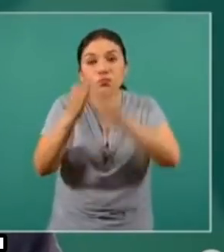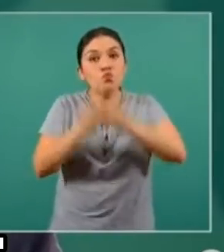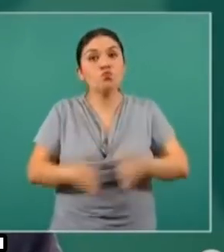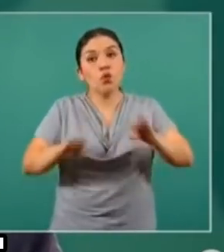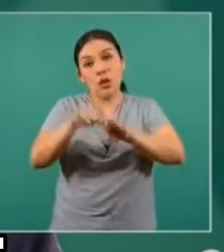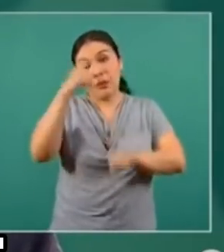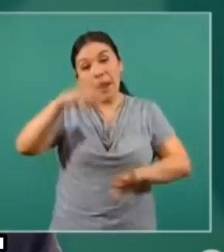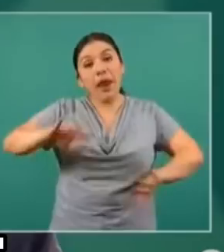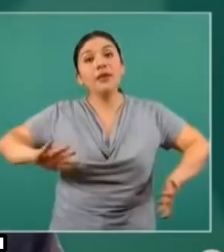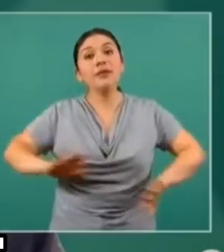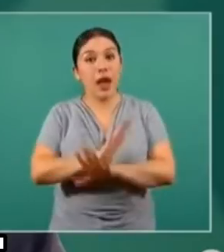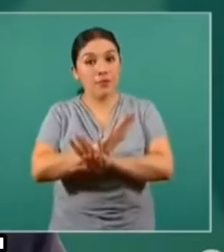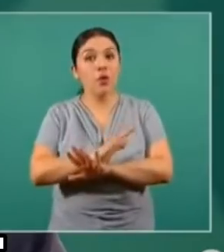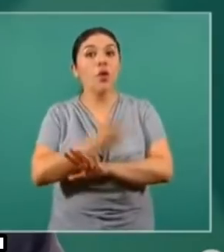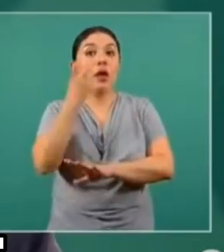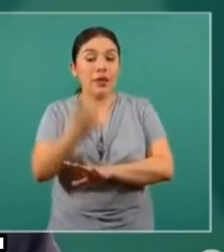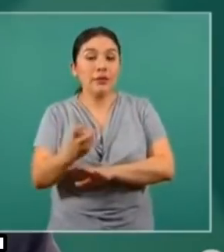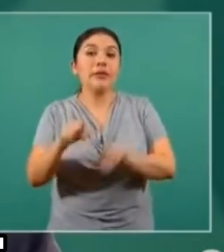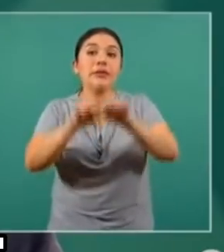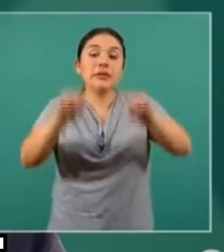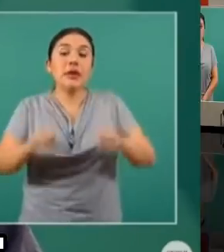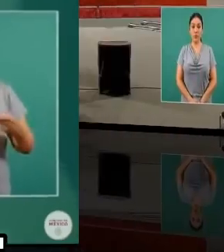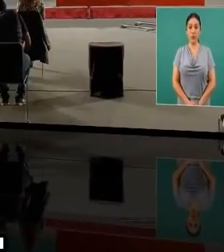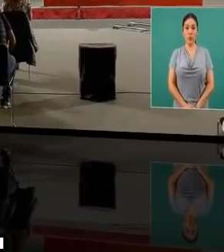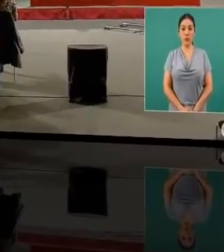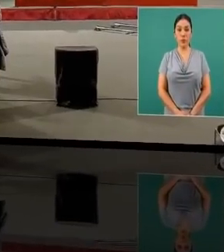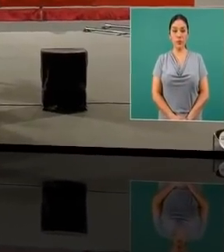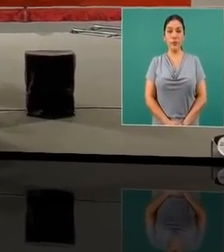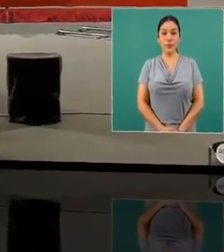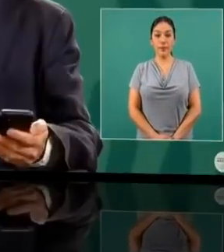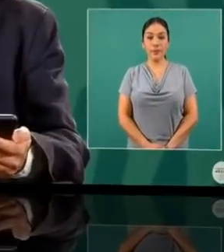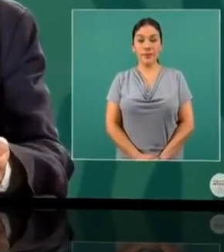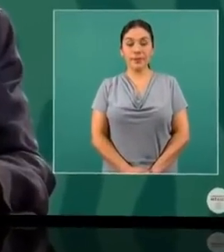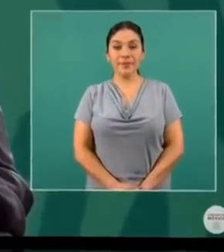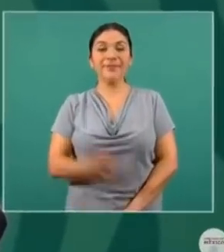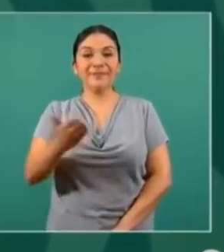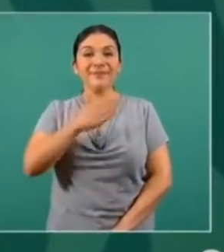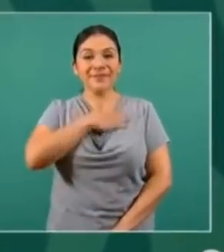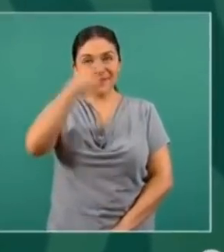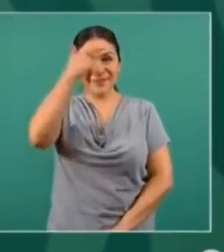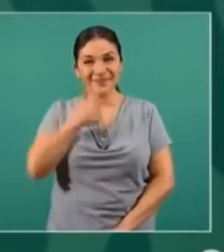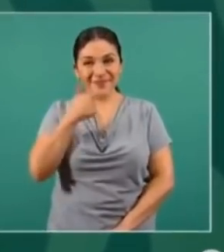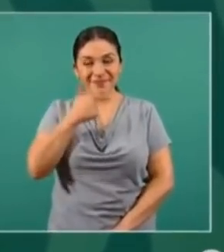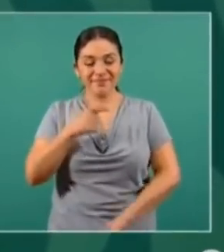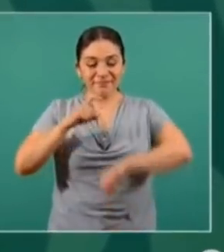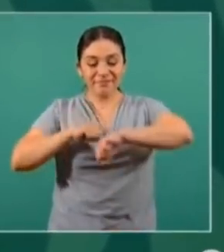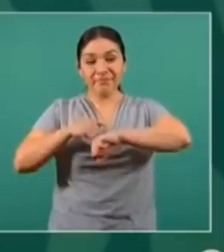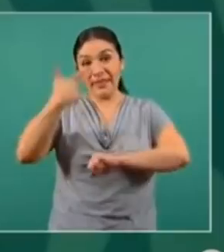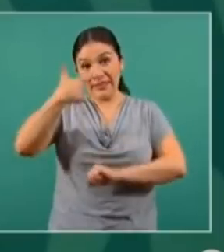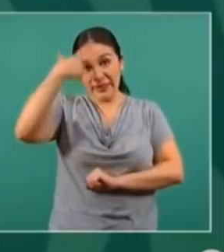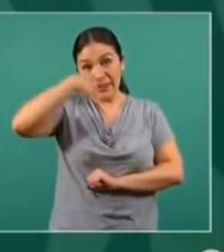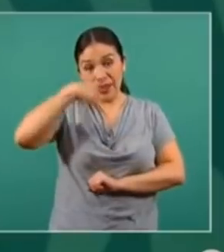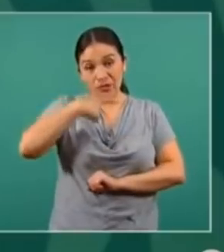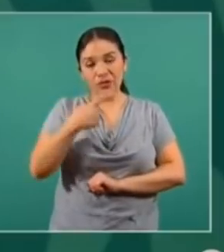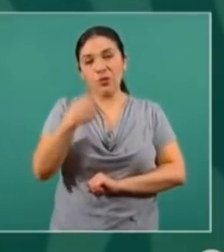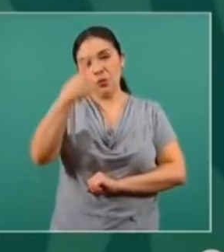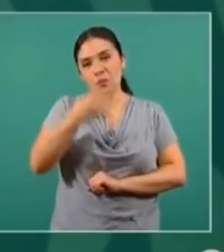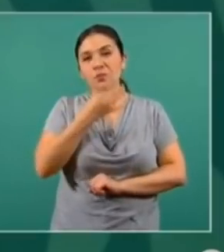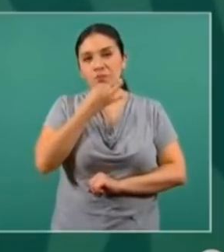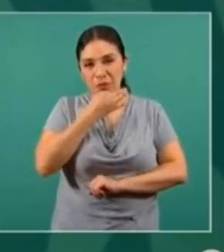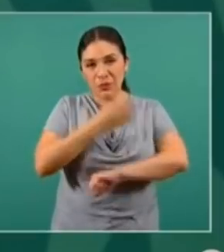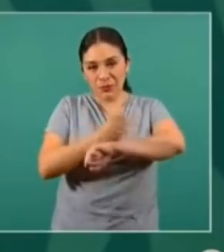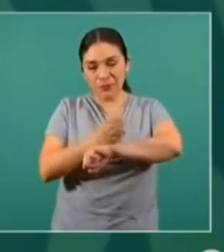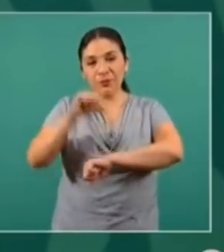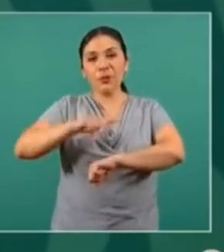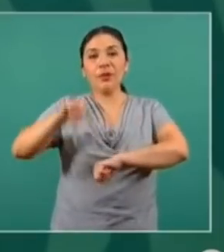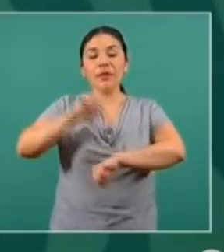de transformación del Sistema Nacional de Salud. Muy buenas noches. Son las 19:01